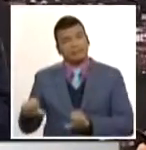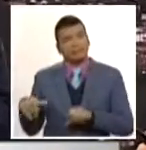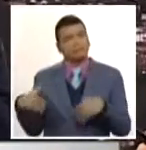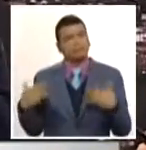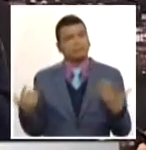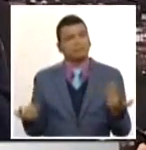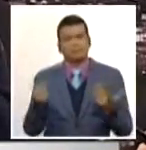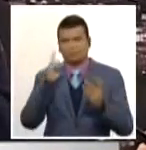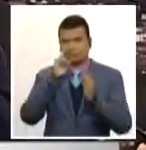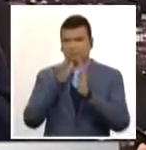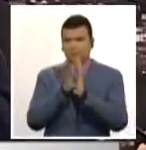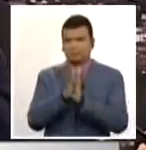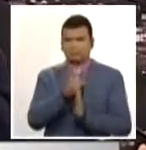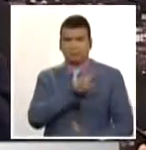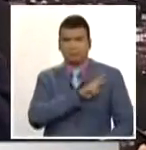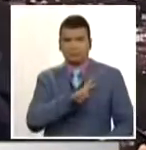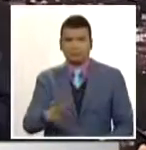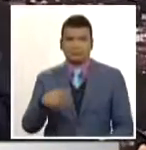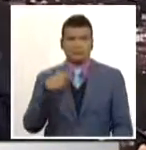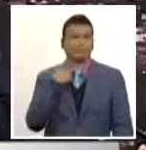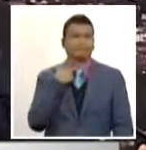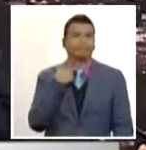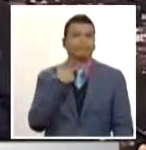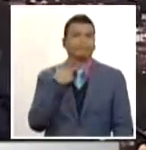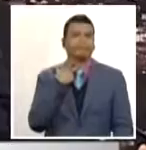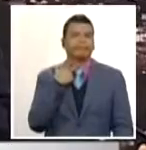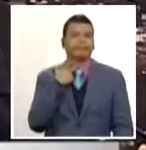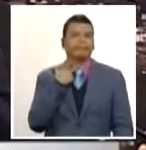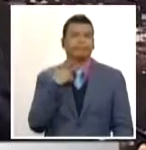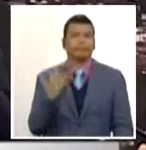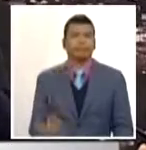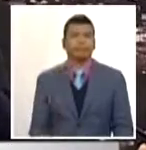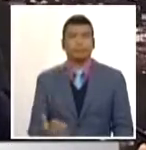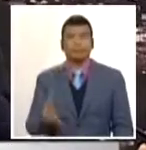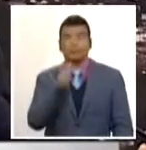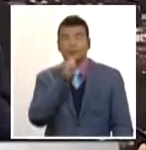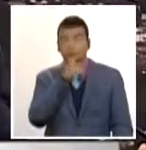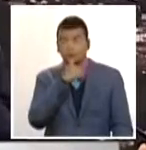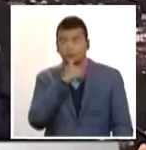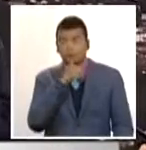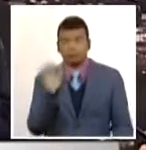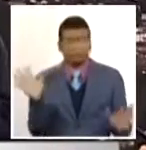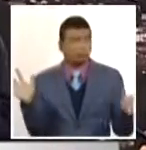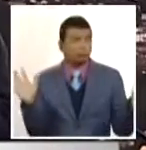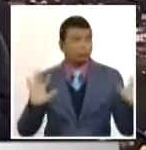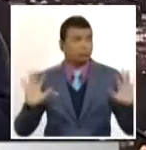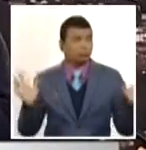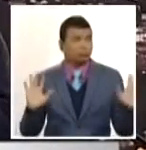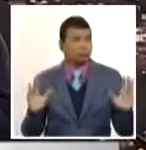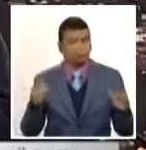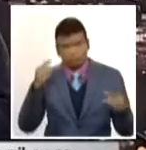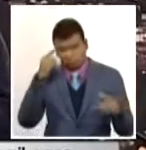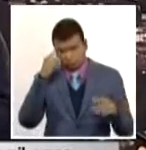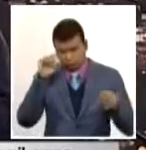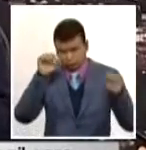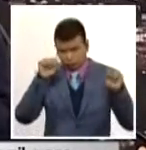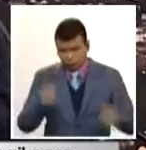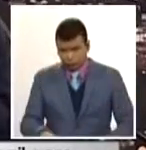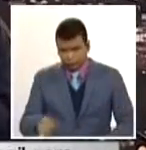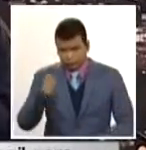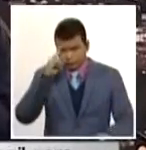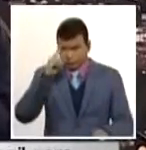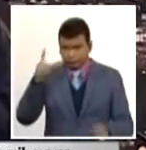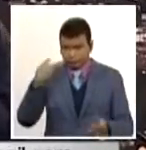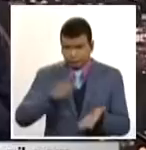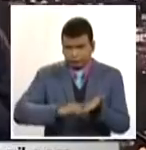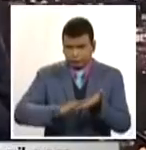mire, el Valle no va a poder superar la crisis institucional que tiene el departamento, el Valle del Cauca no va a poder